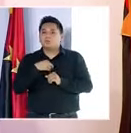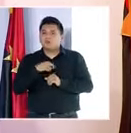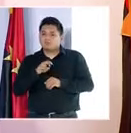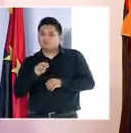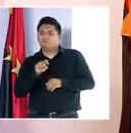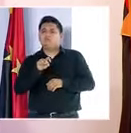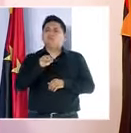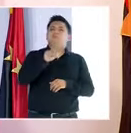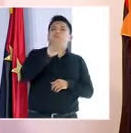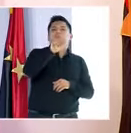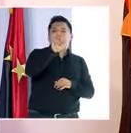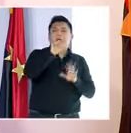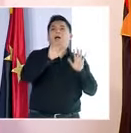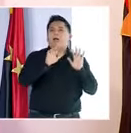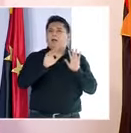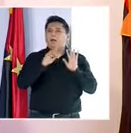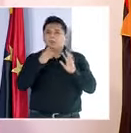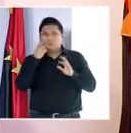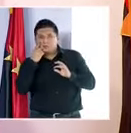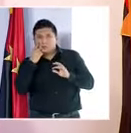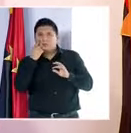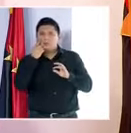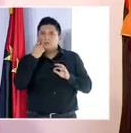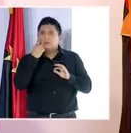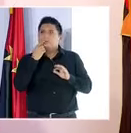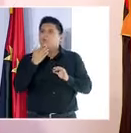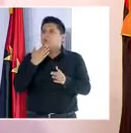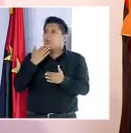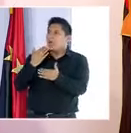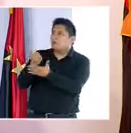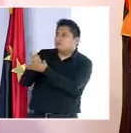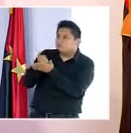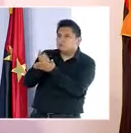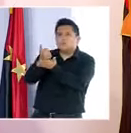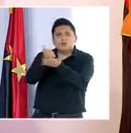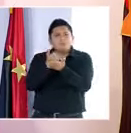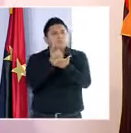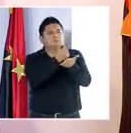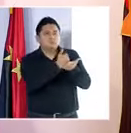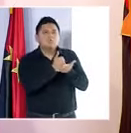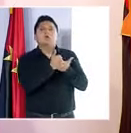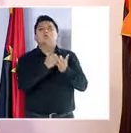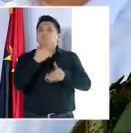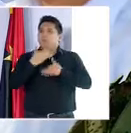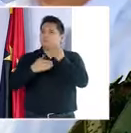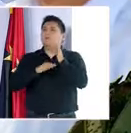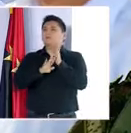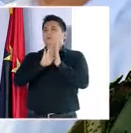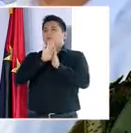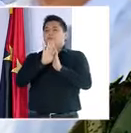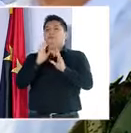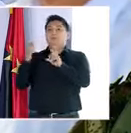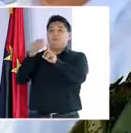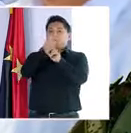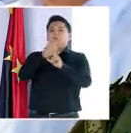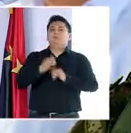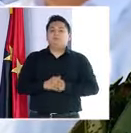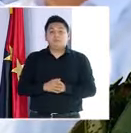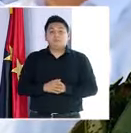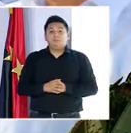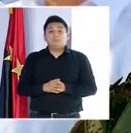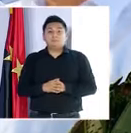avanzar y que siempre encontraré esa mano amiga para permitirme alcanzarlo.